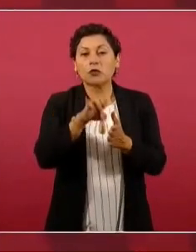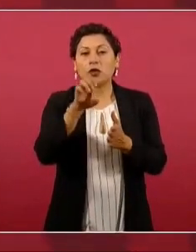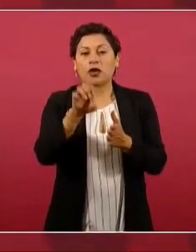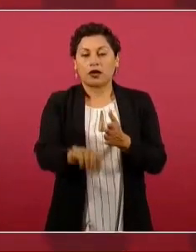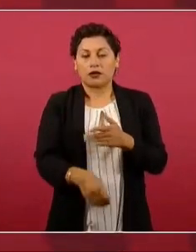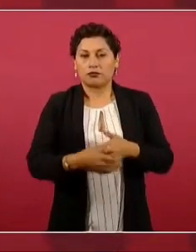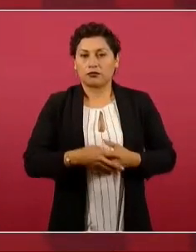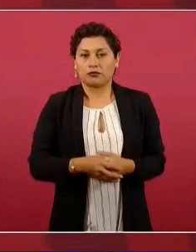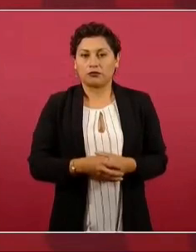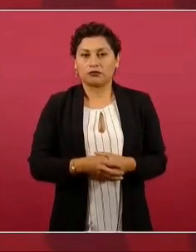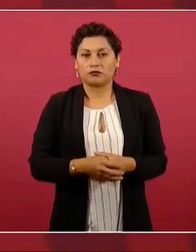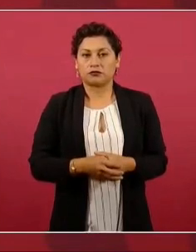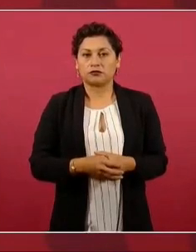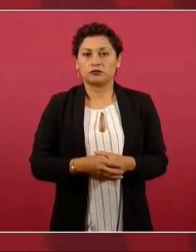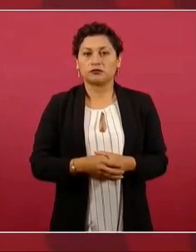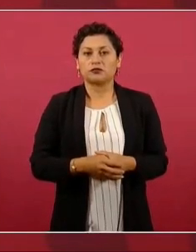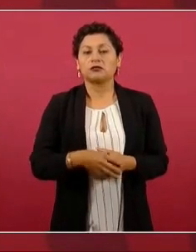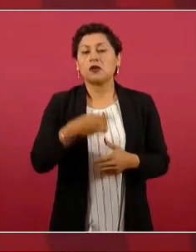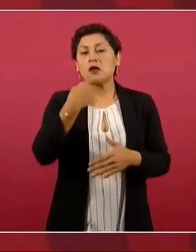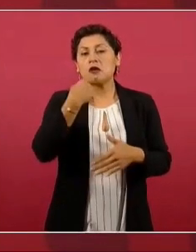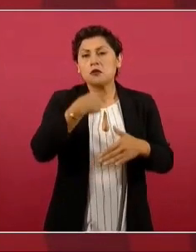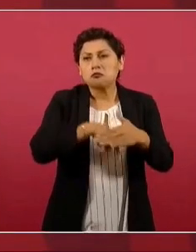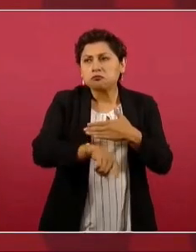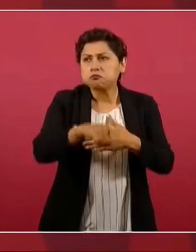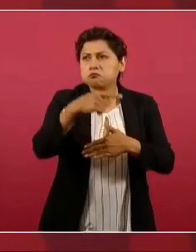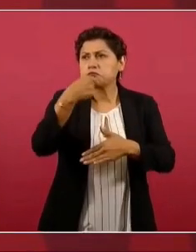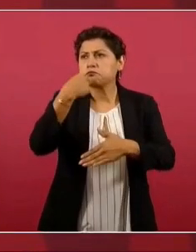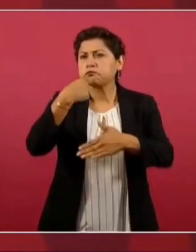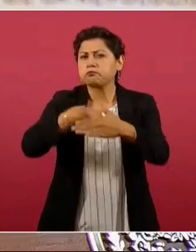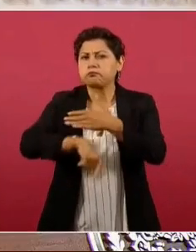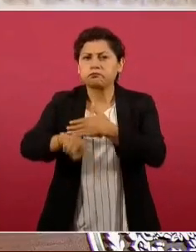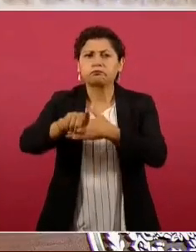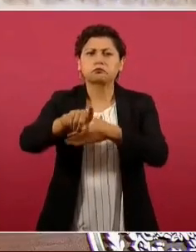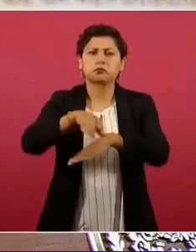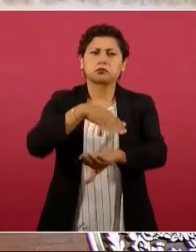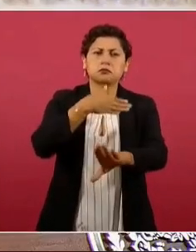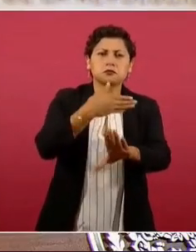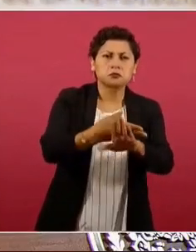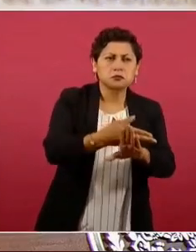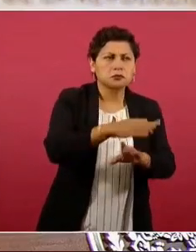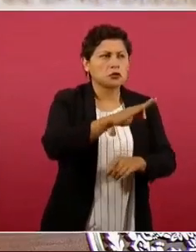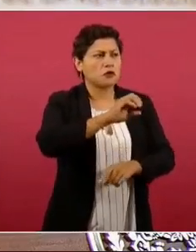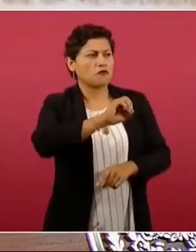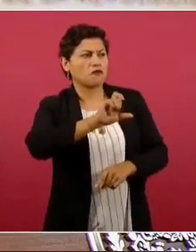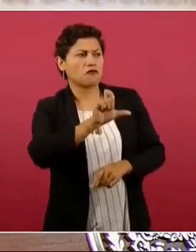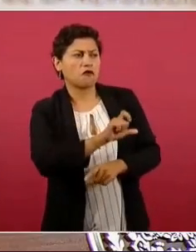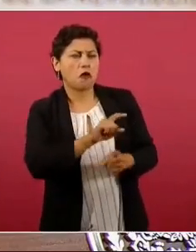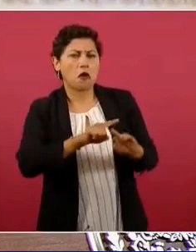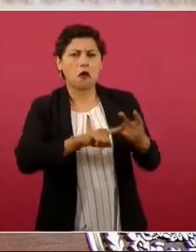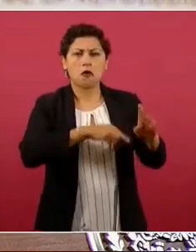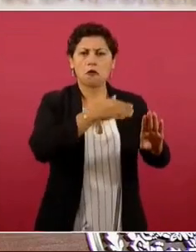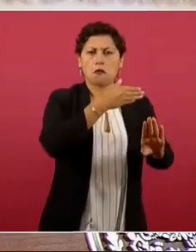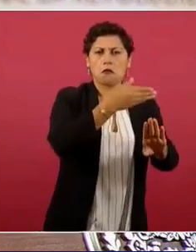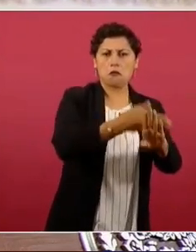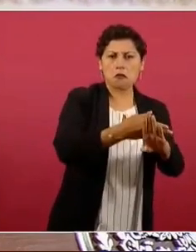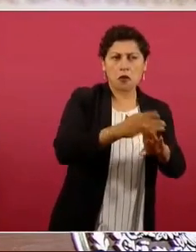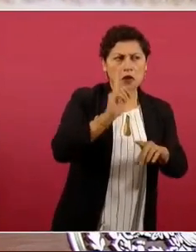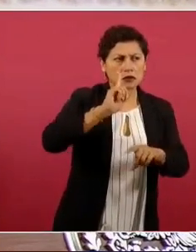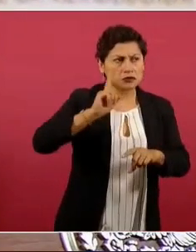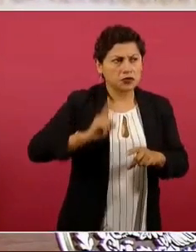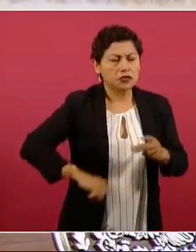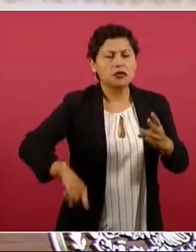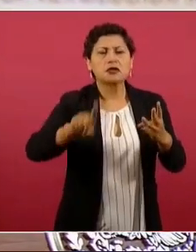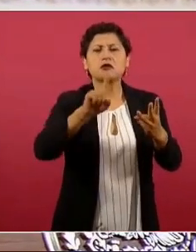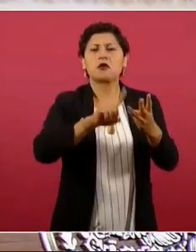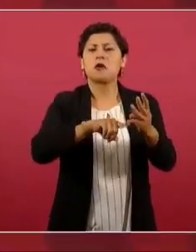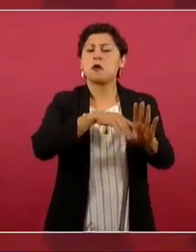denuncias contra el presidente Fox, contra el presidente Zedillo, contra el presidente Calderón, contra